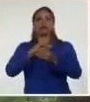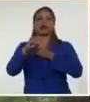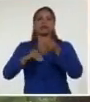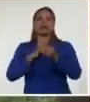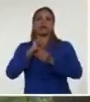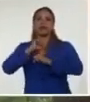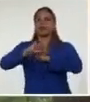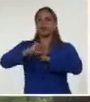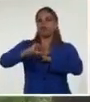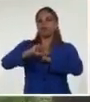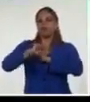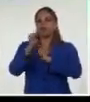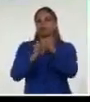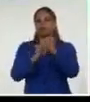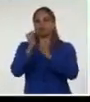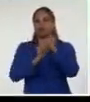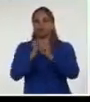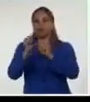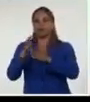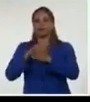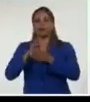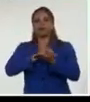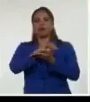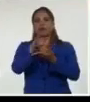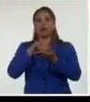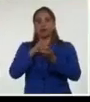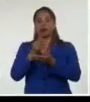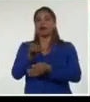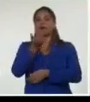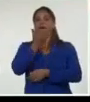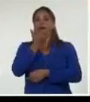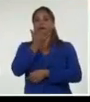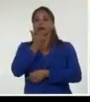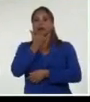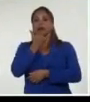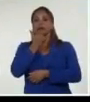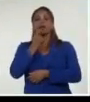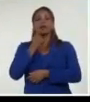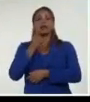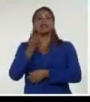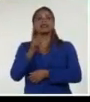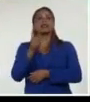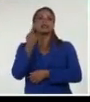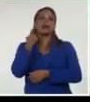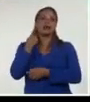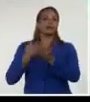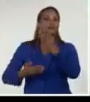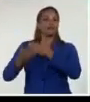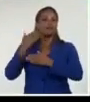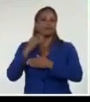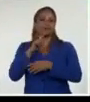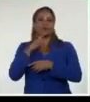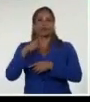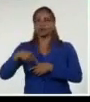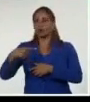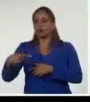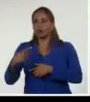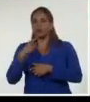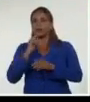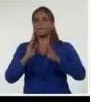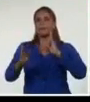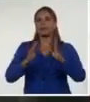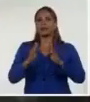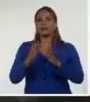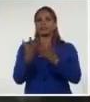bombeo situadas en Ariguanabo, cuenca afectada en los últimos 10 años por frecuentes periodos